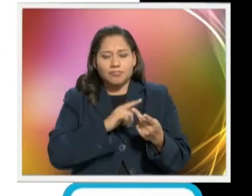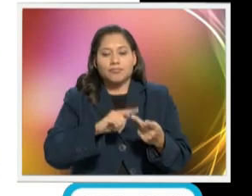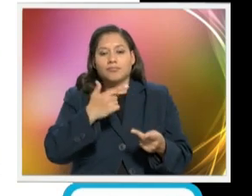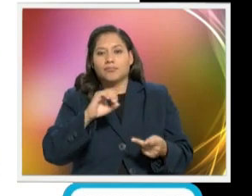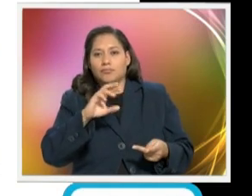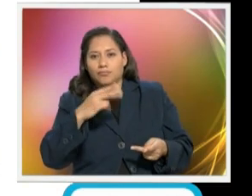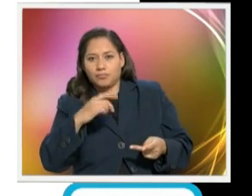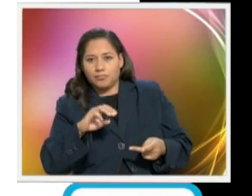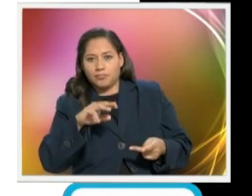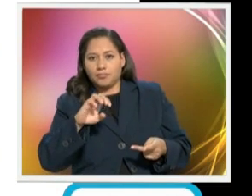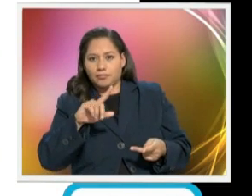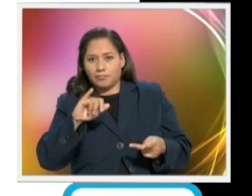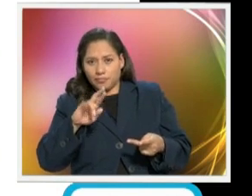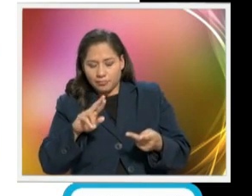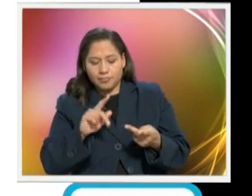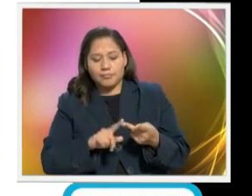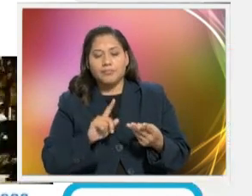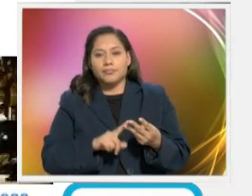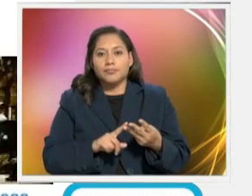Georges Méliès, como,